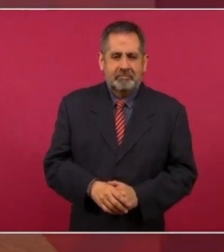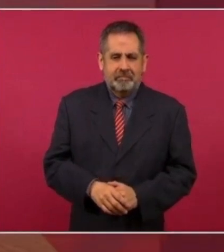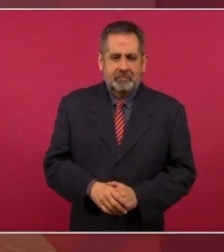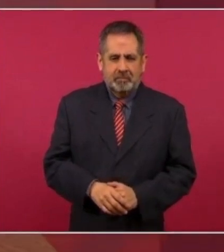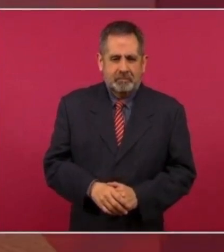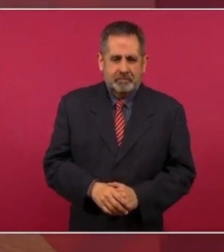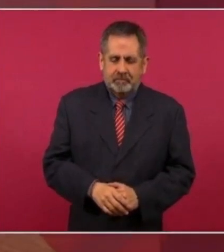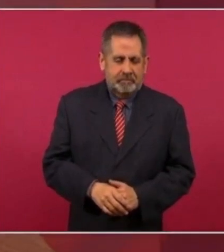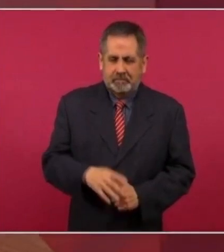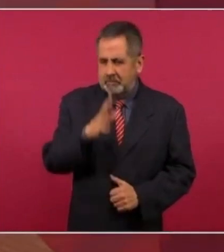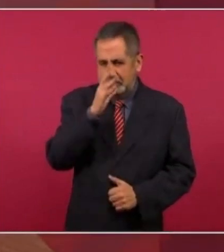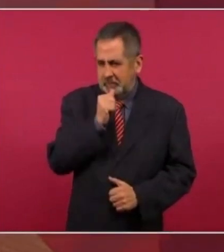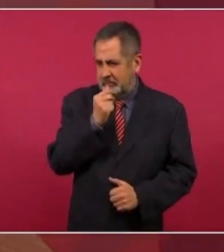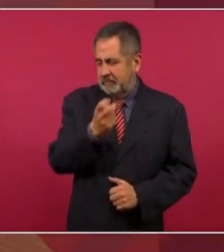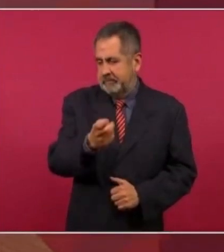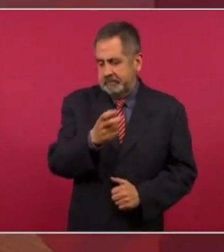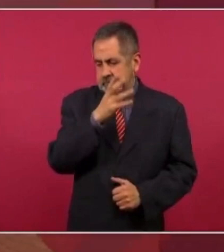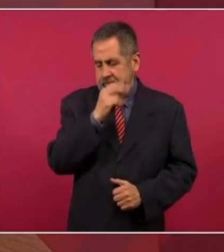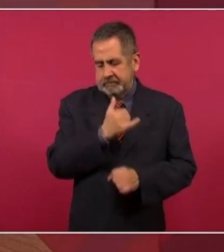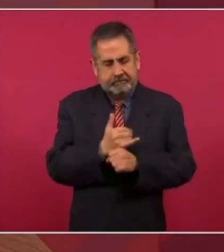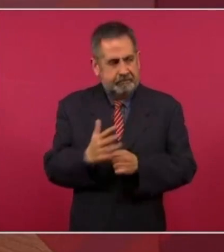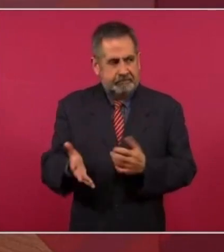No es posible eso.